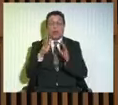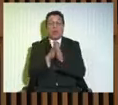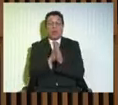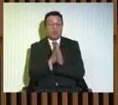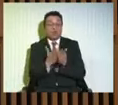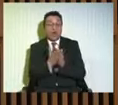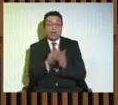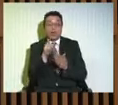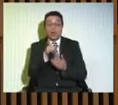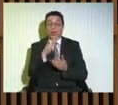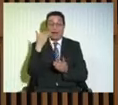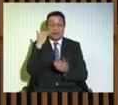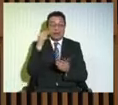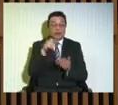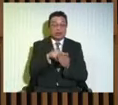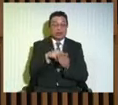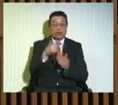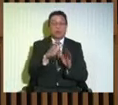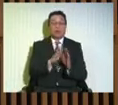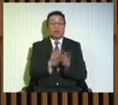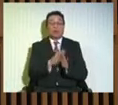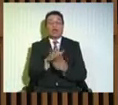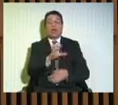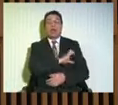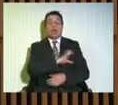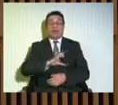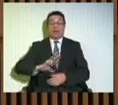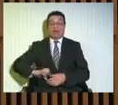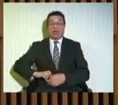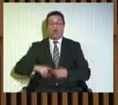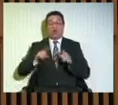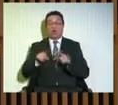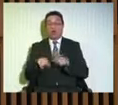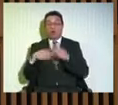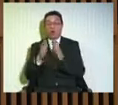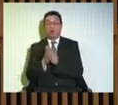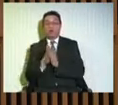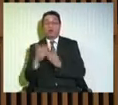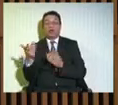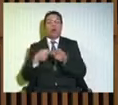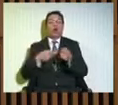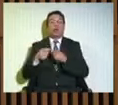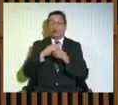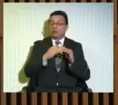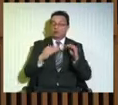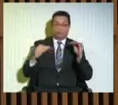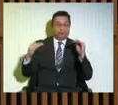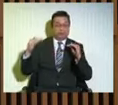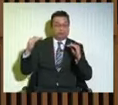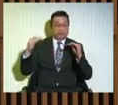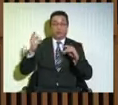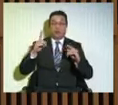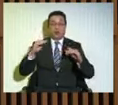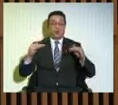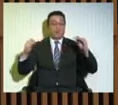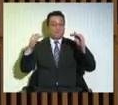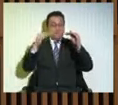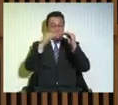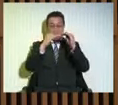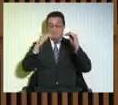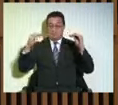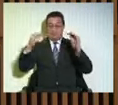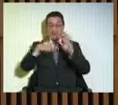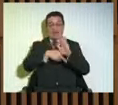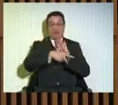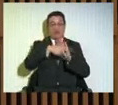cuadernos para niños que reciben un cuaderno del Estado y niños que compran un cuaderno en el comercio. Queremos que los estándares sean los mismos,